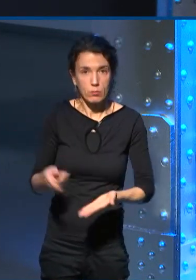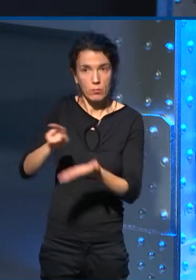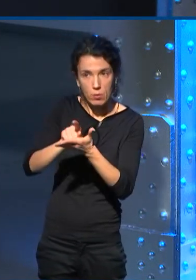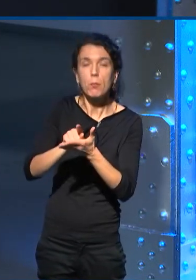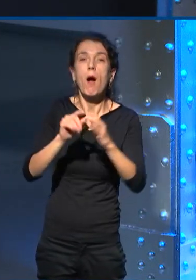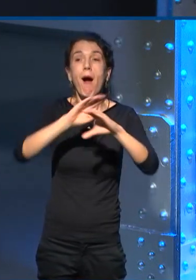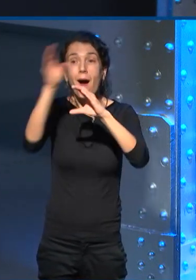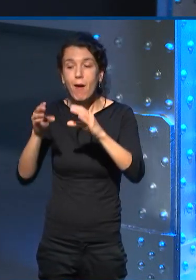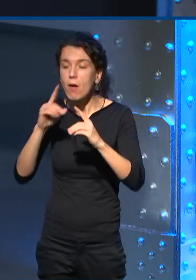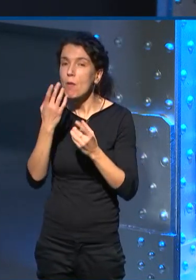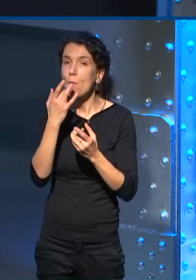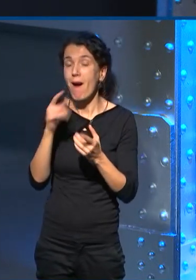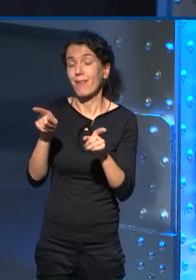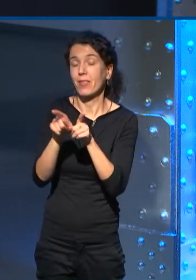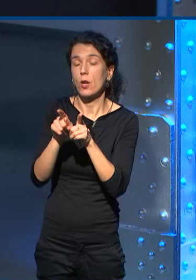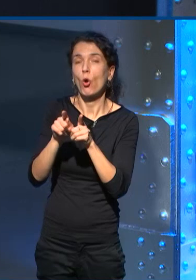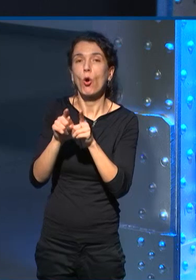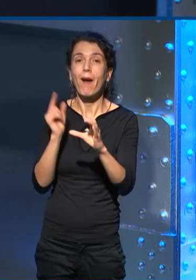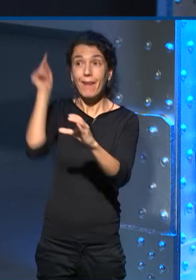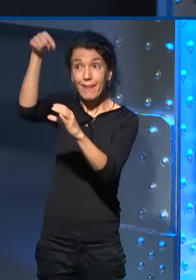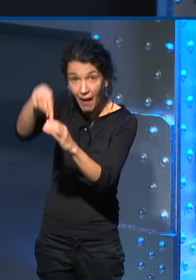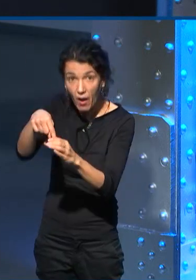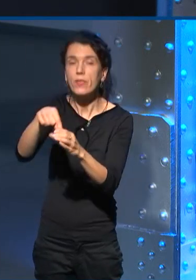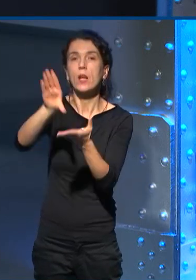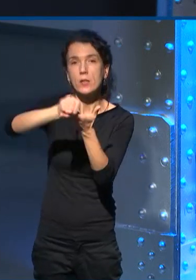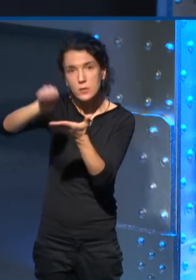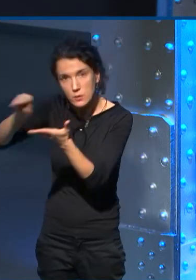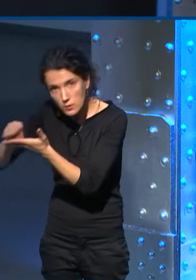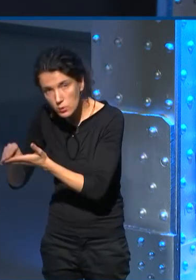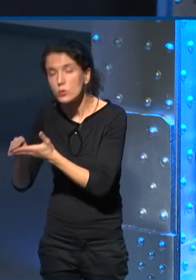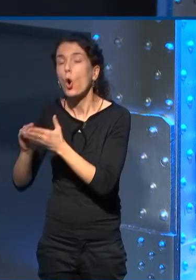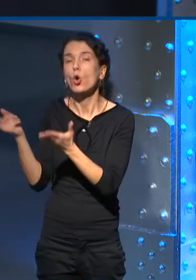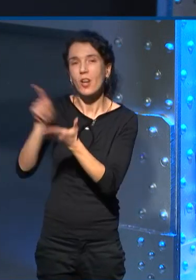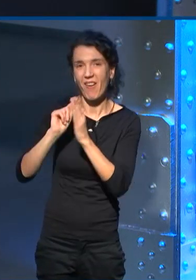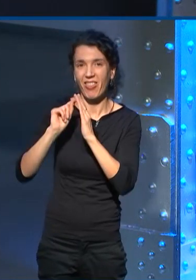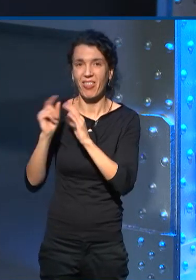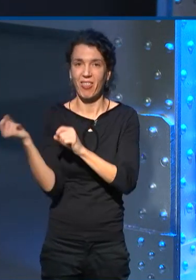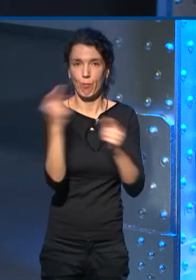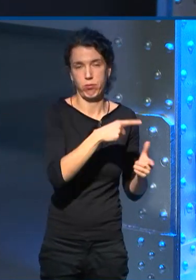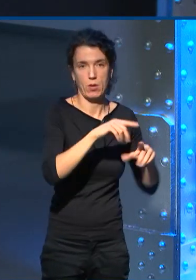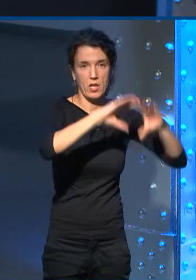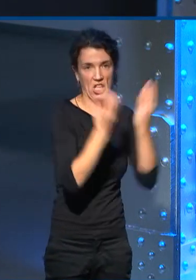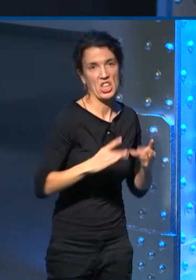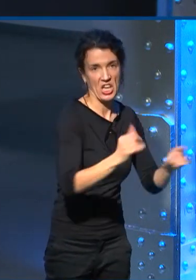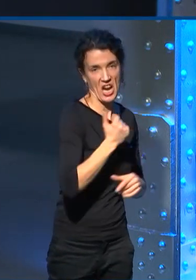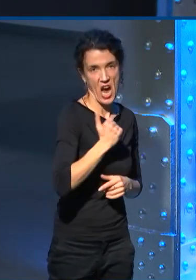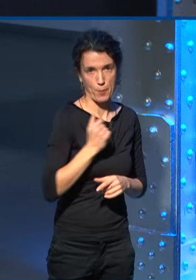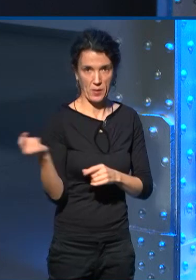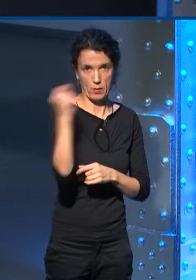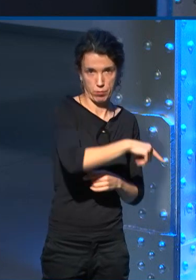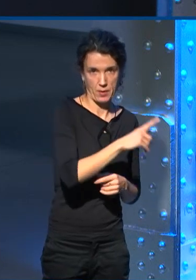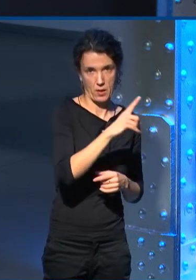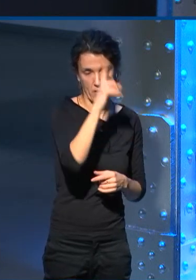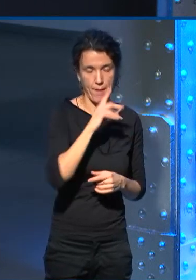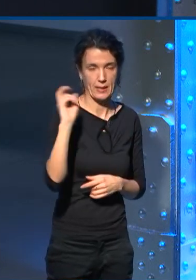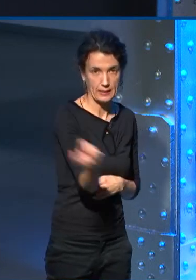órbita de Marte y ahí otra nave cogerá a ese contenedor y nos lo traerá de vuelta para la Tierra. Por el lado europeo,